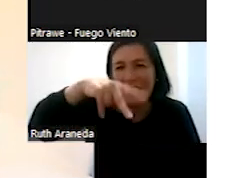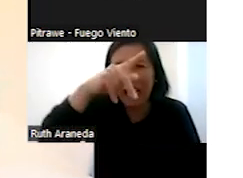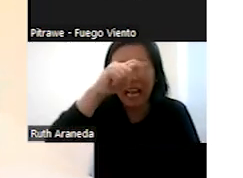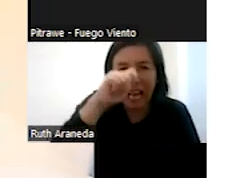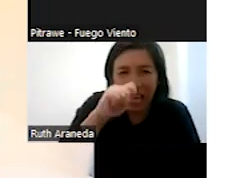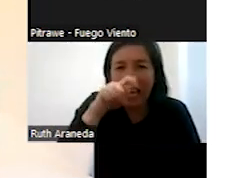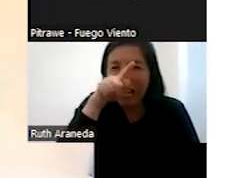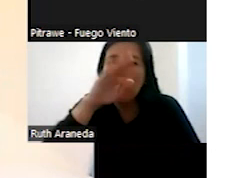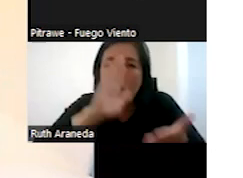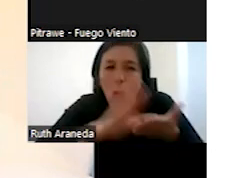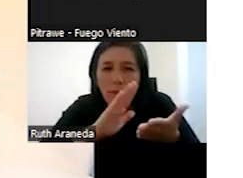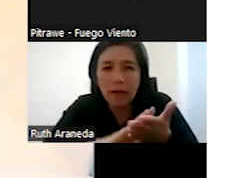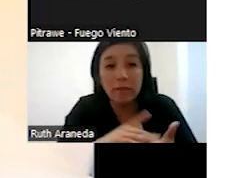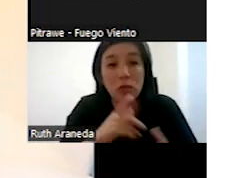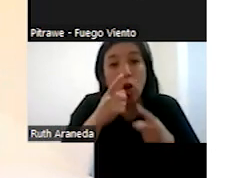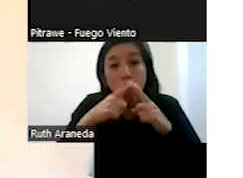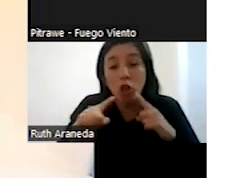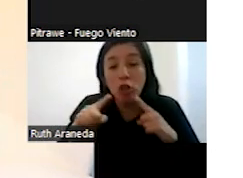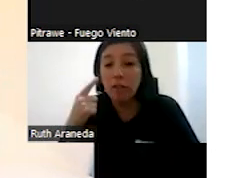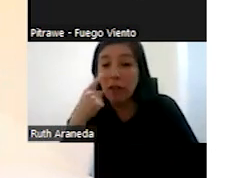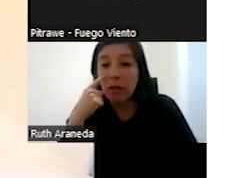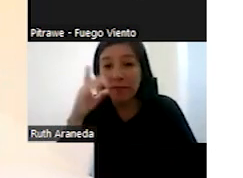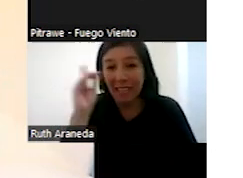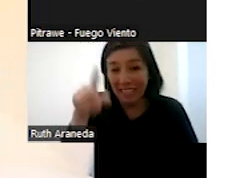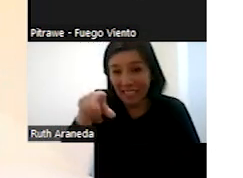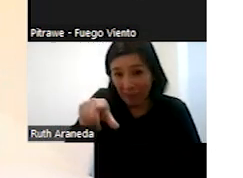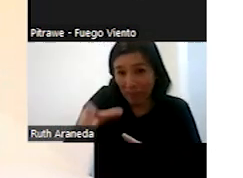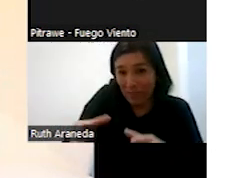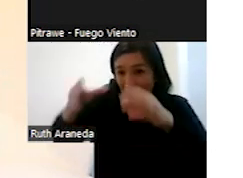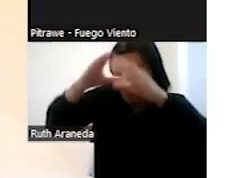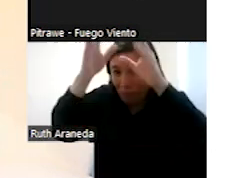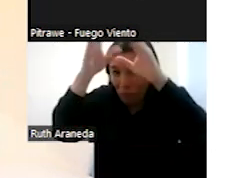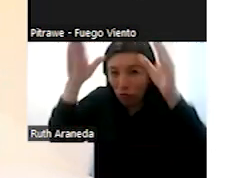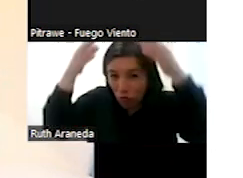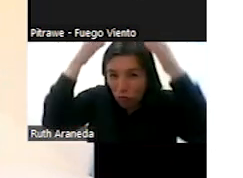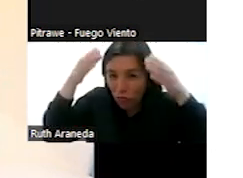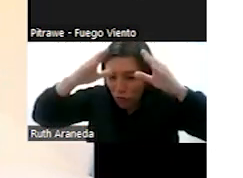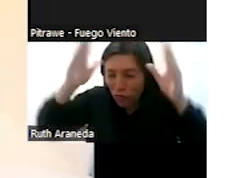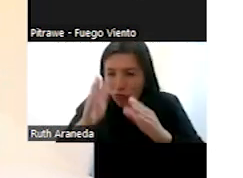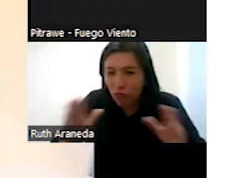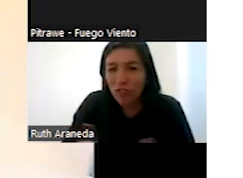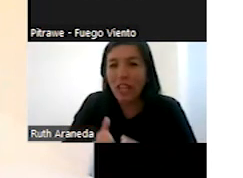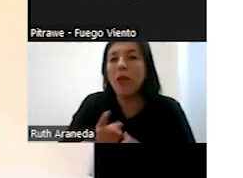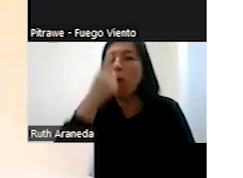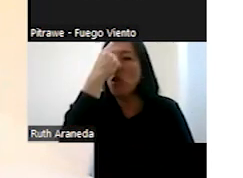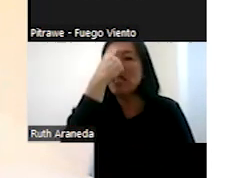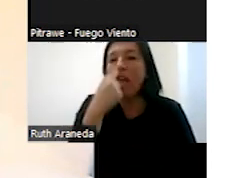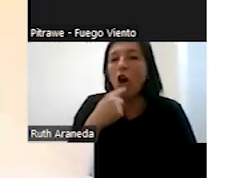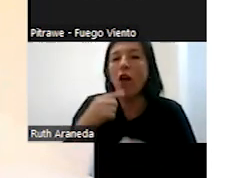aparecer. Esto a la derecha, por ejemplo, de un sitio en la costa, está esto en una vitrina del Museo Casablanca, que está muy